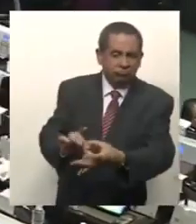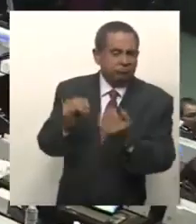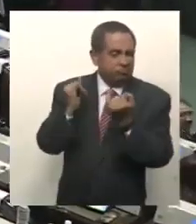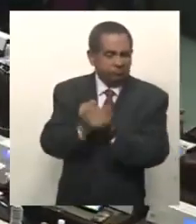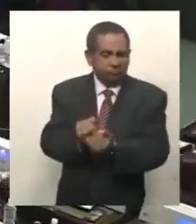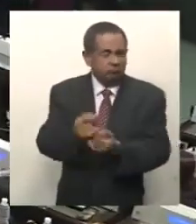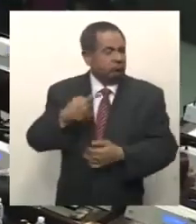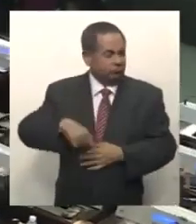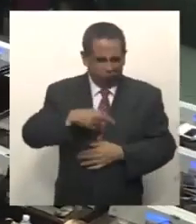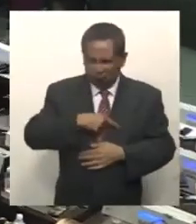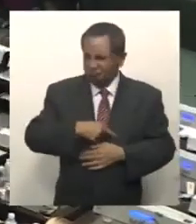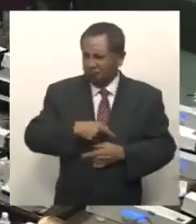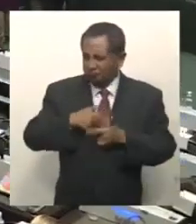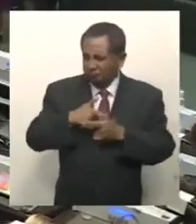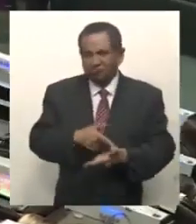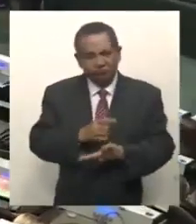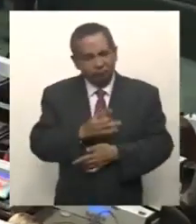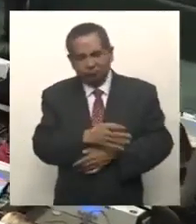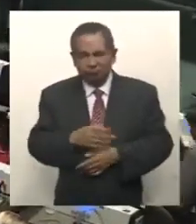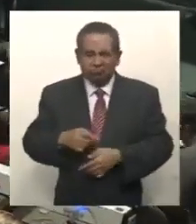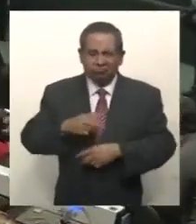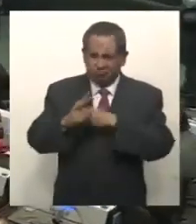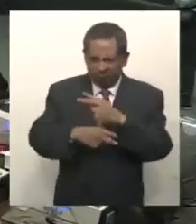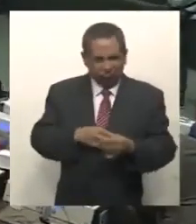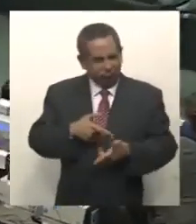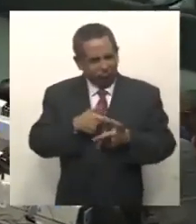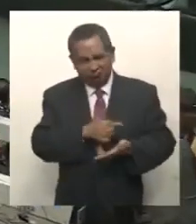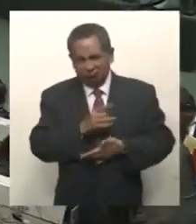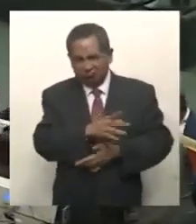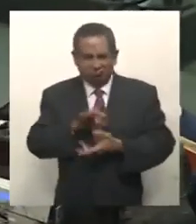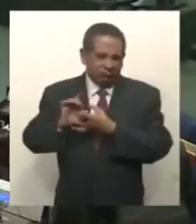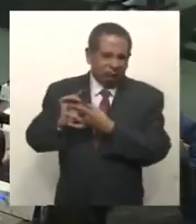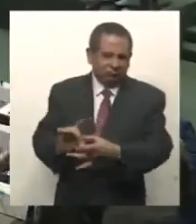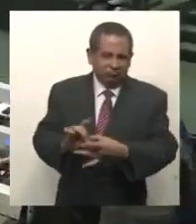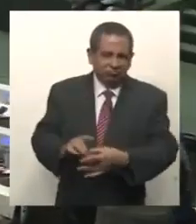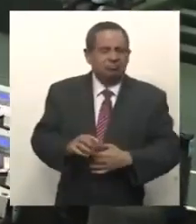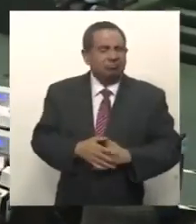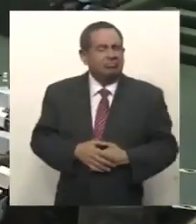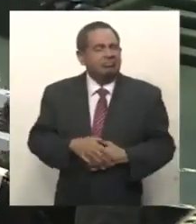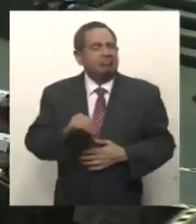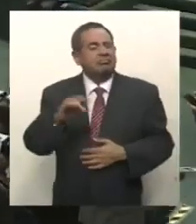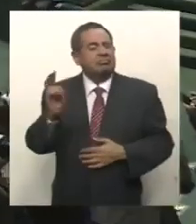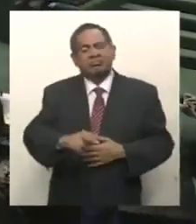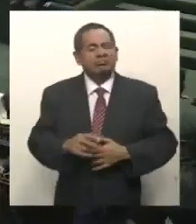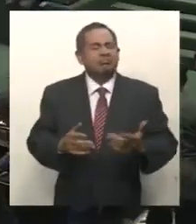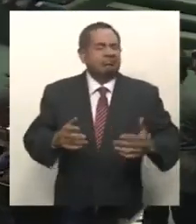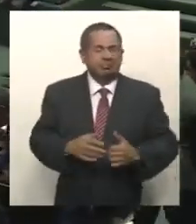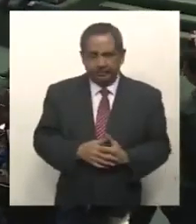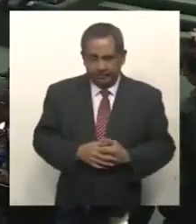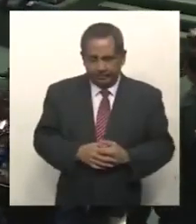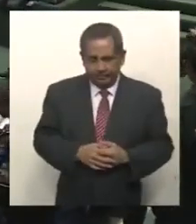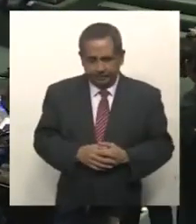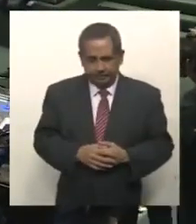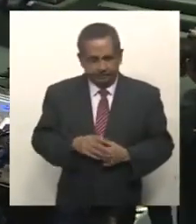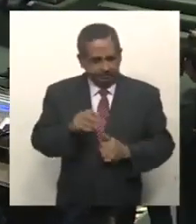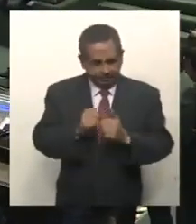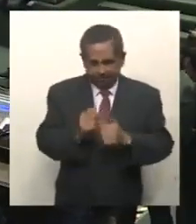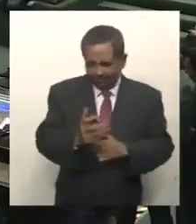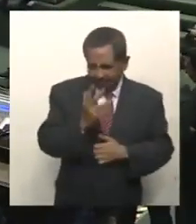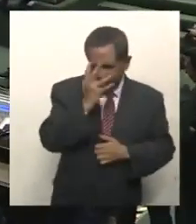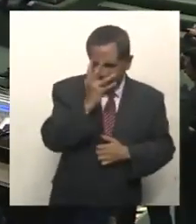a vencer, los vamos a vencer. Pero veamos con toda